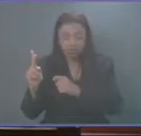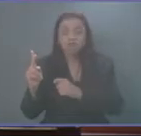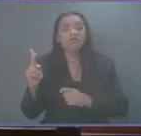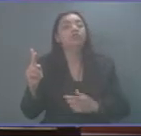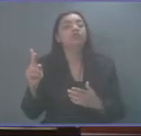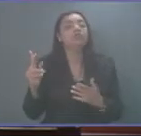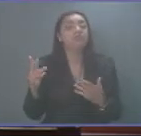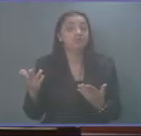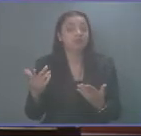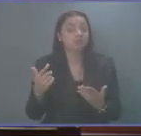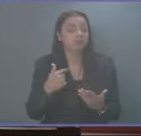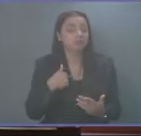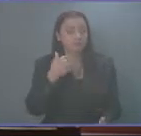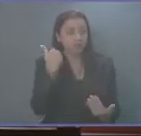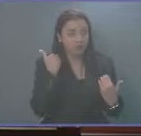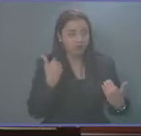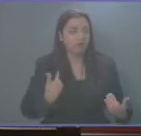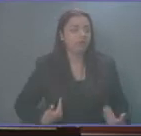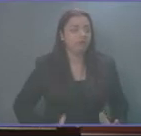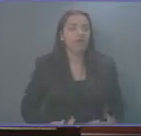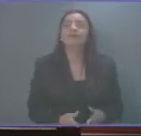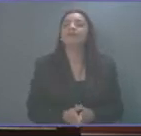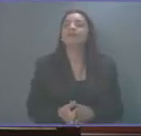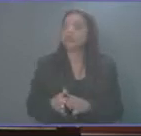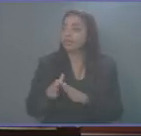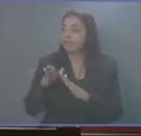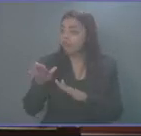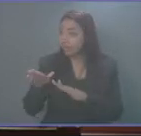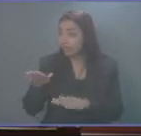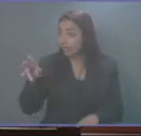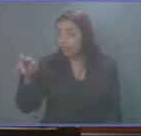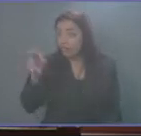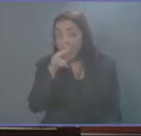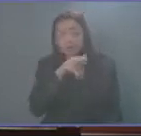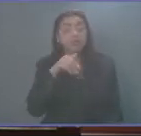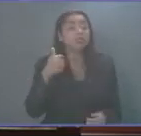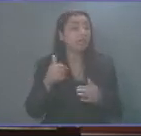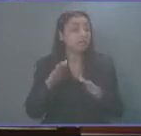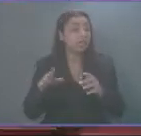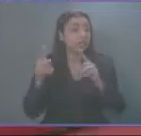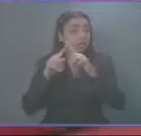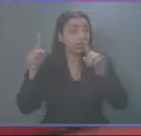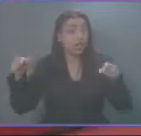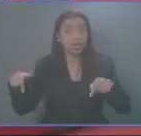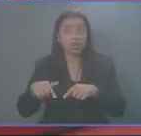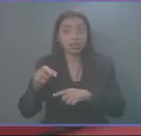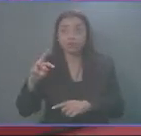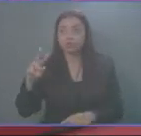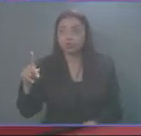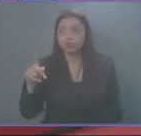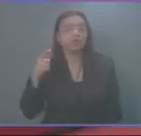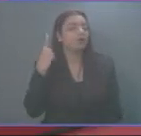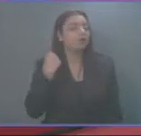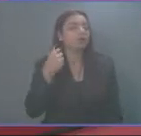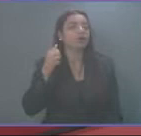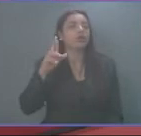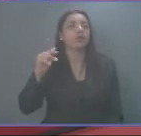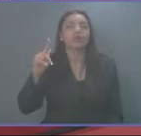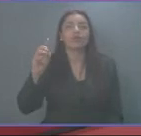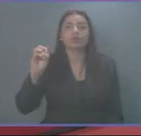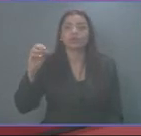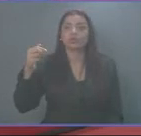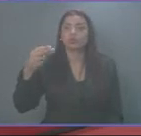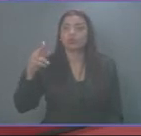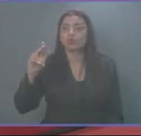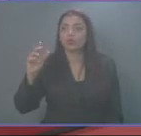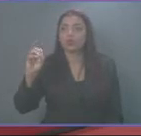en parte soy. Gracias, amigos. Gracias, Megavisión. Y Roberto Hugo Presa,